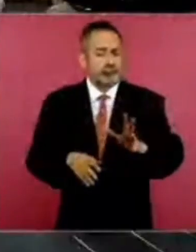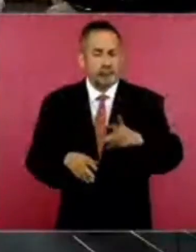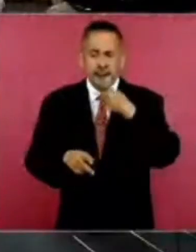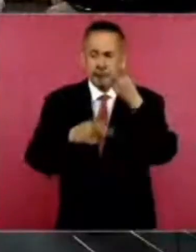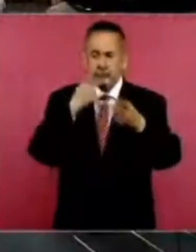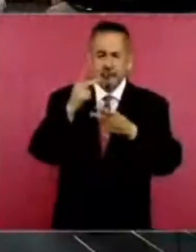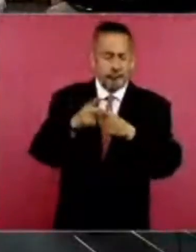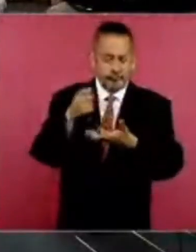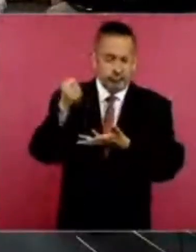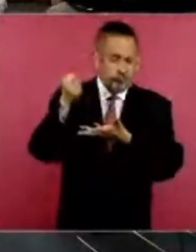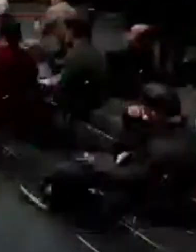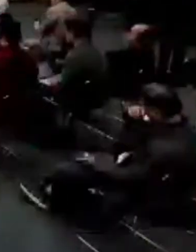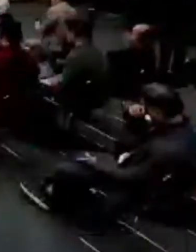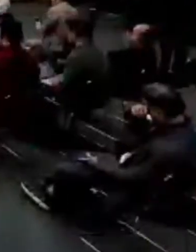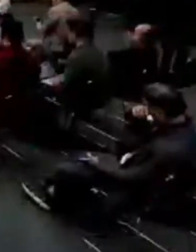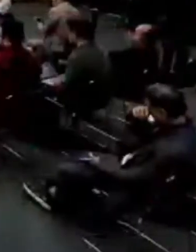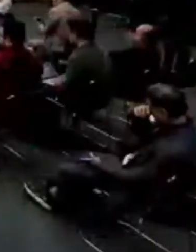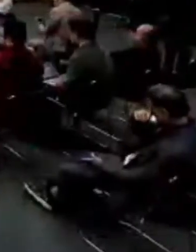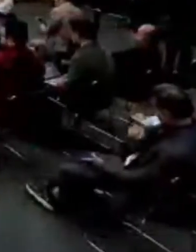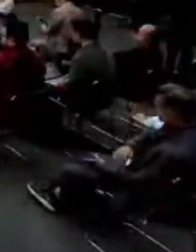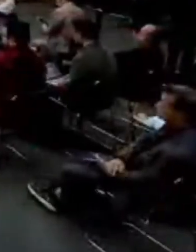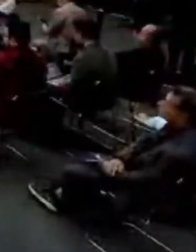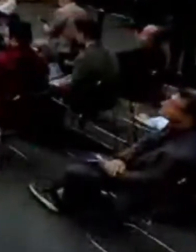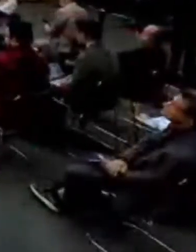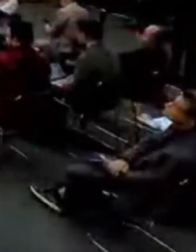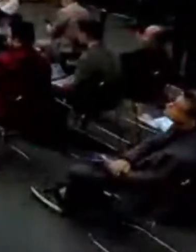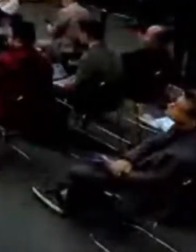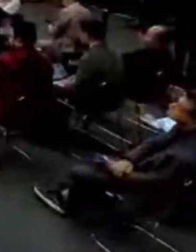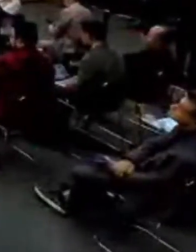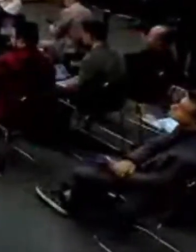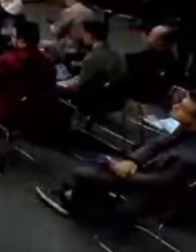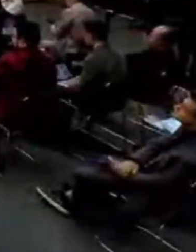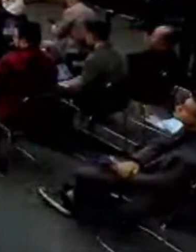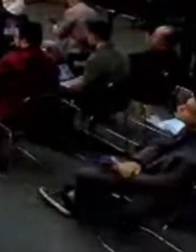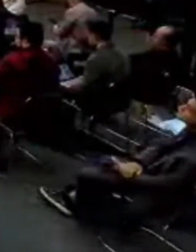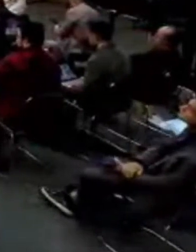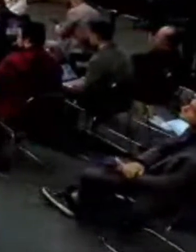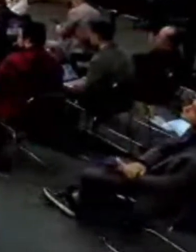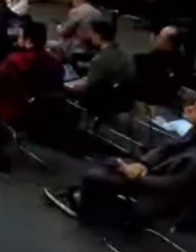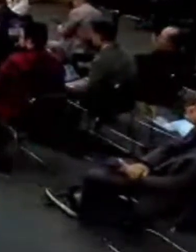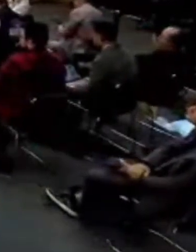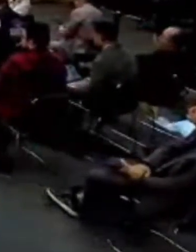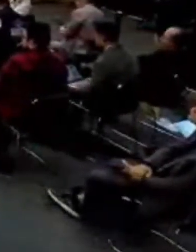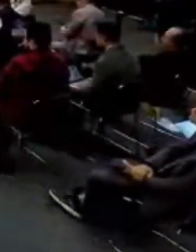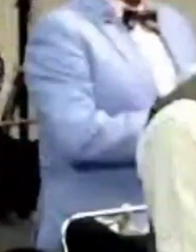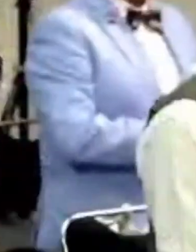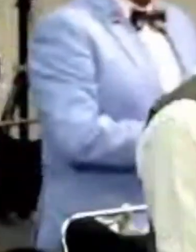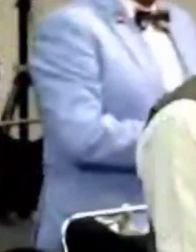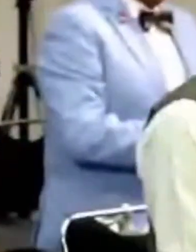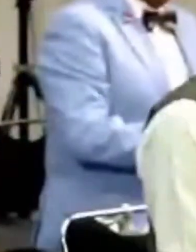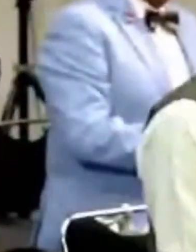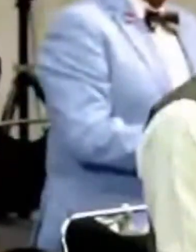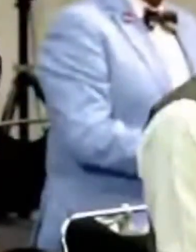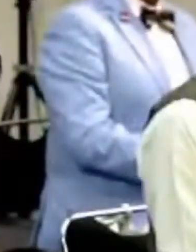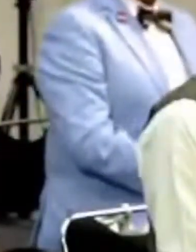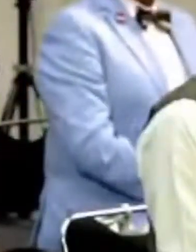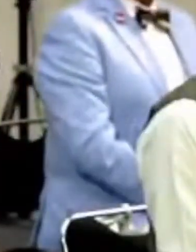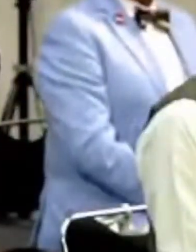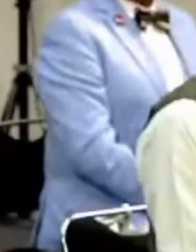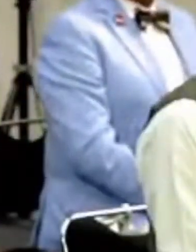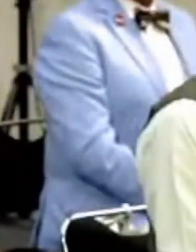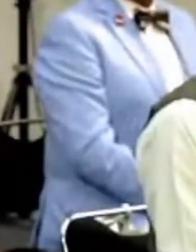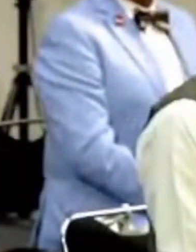hablando del presupuesto de la Corte, de que no habría una elección democrática ni en paz si no se